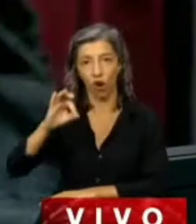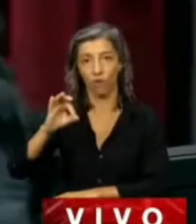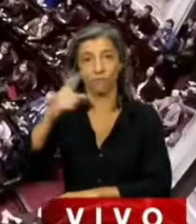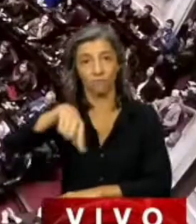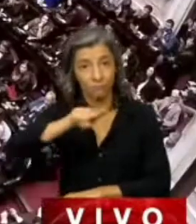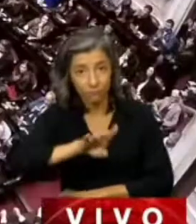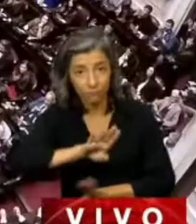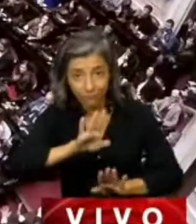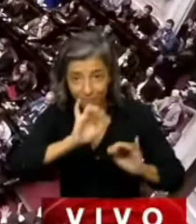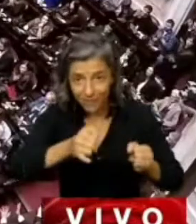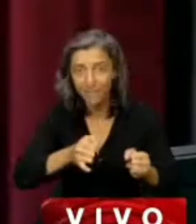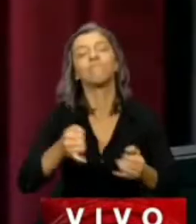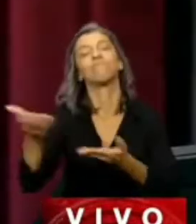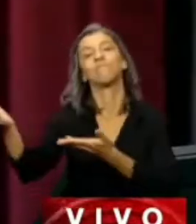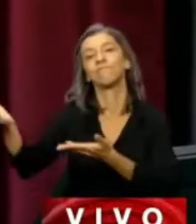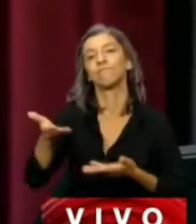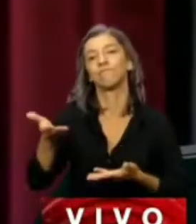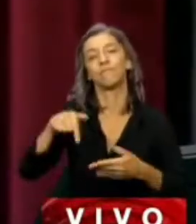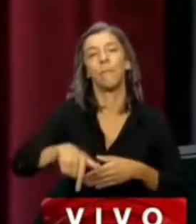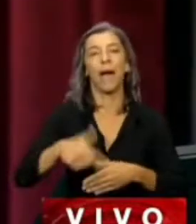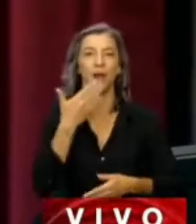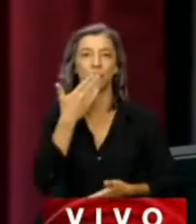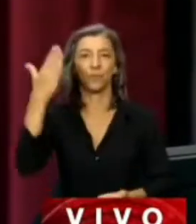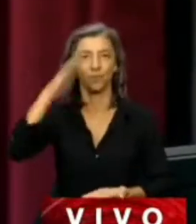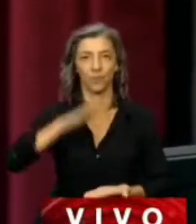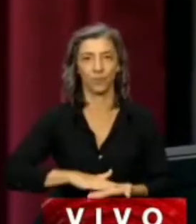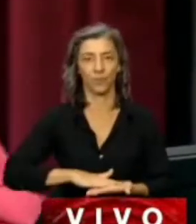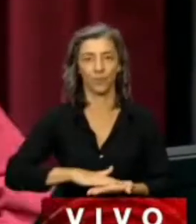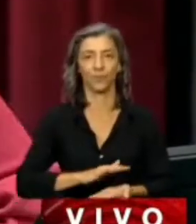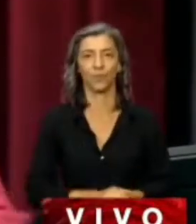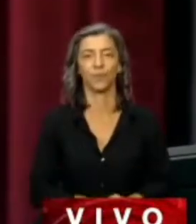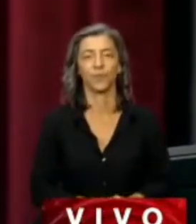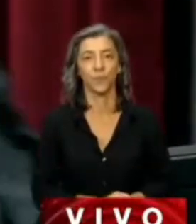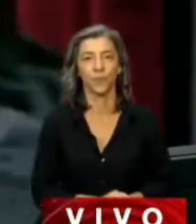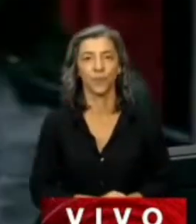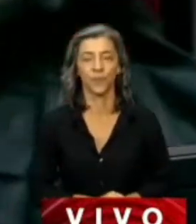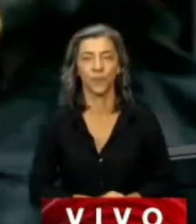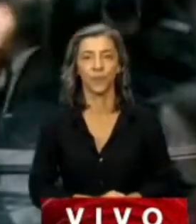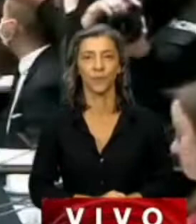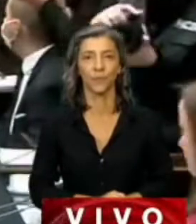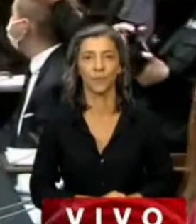se lo invitará al estrado para tomarle juramento.